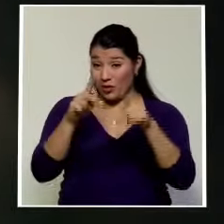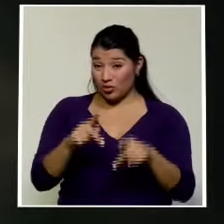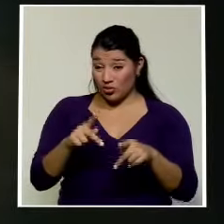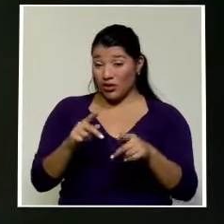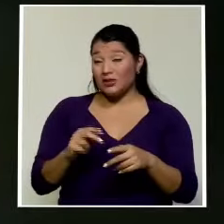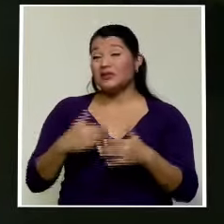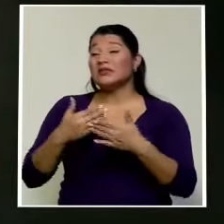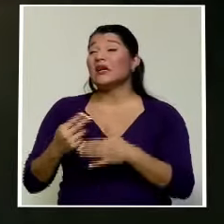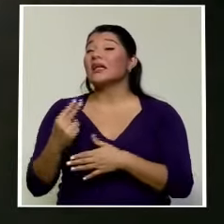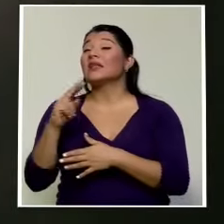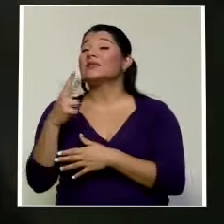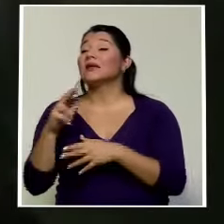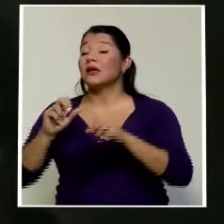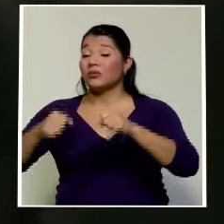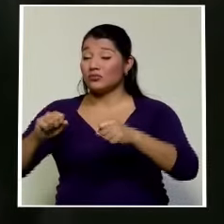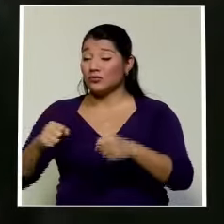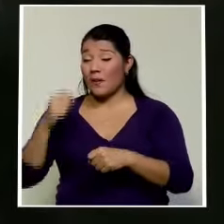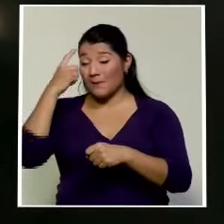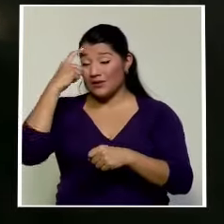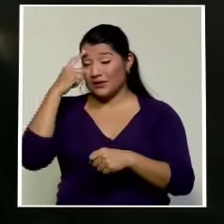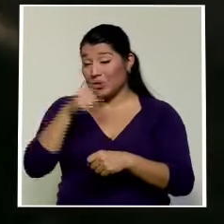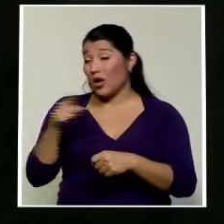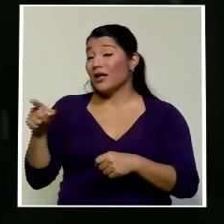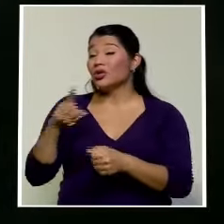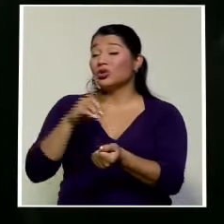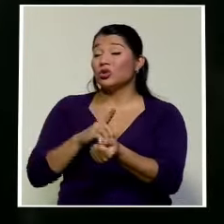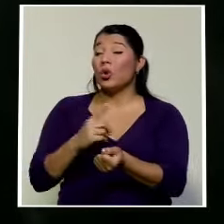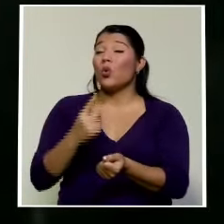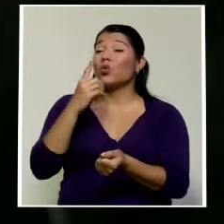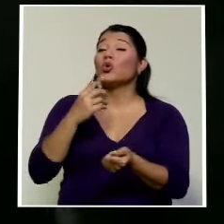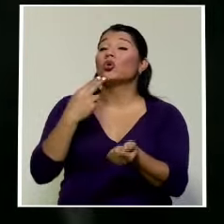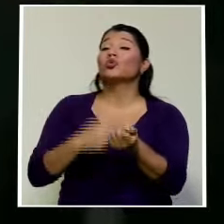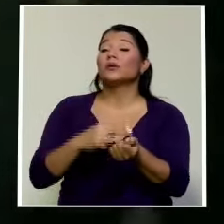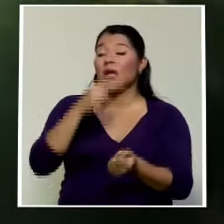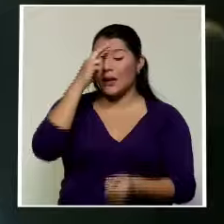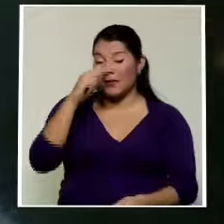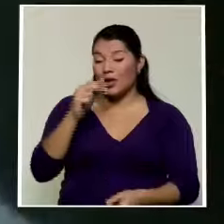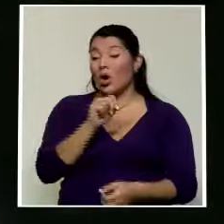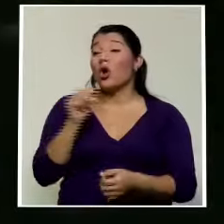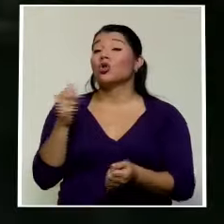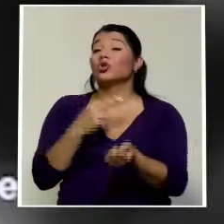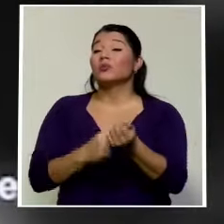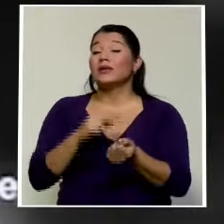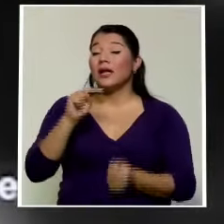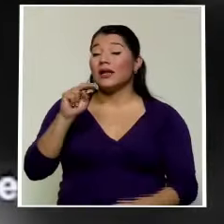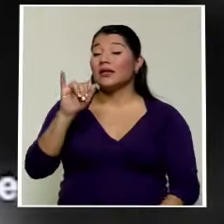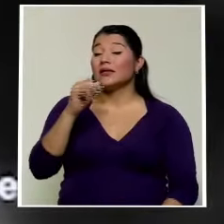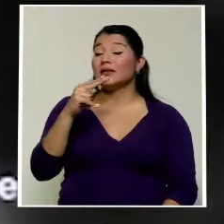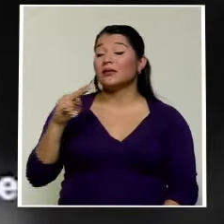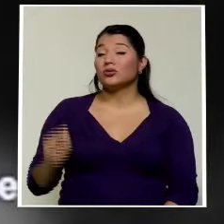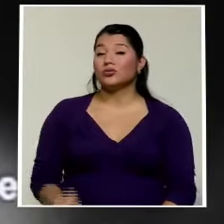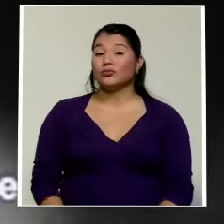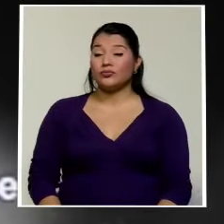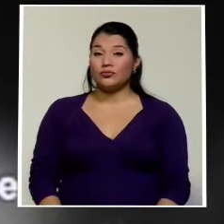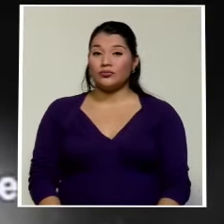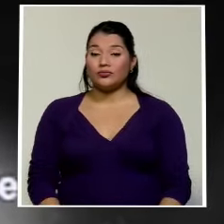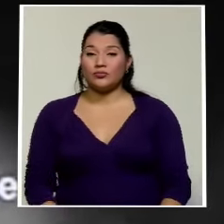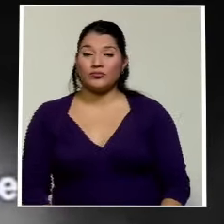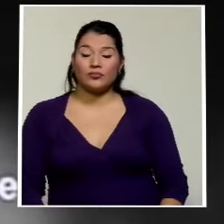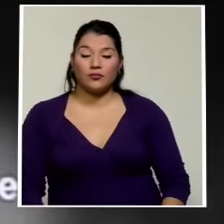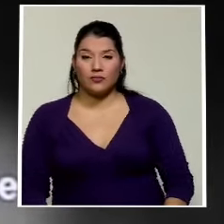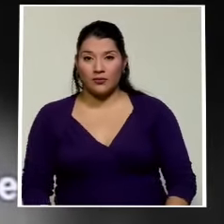vehículo, asegurando que eran médicos, uno del Hospital México y 2 del Hospital de Niños. No, ella me vino a recoger a Hospital de Niños, que yo entro a las 6